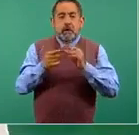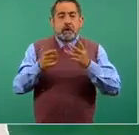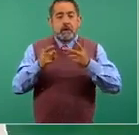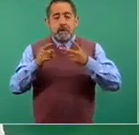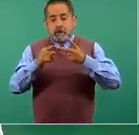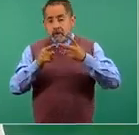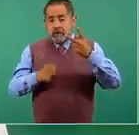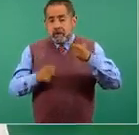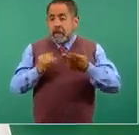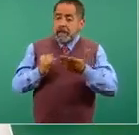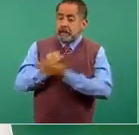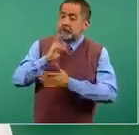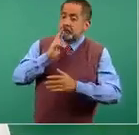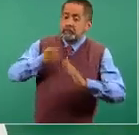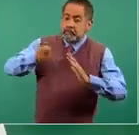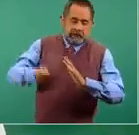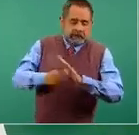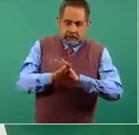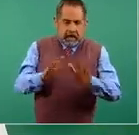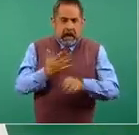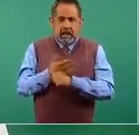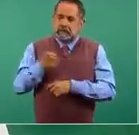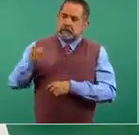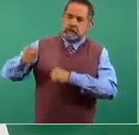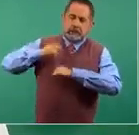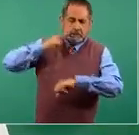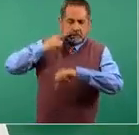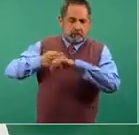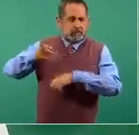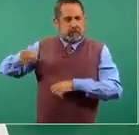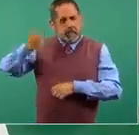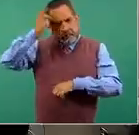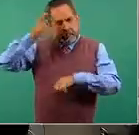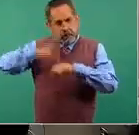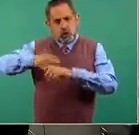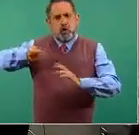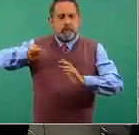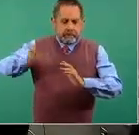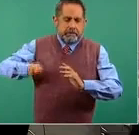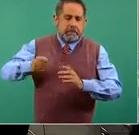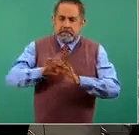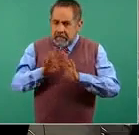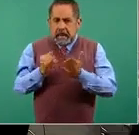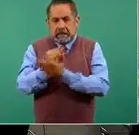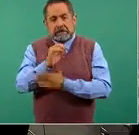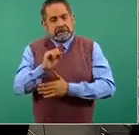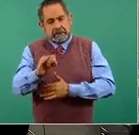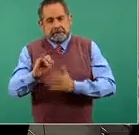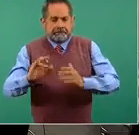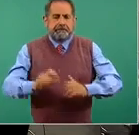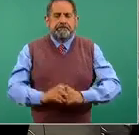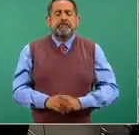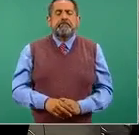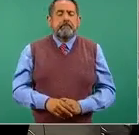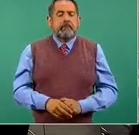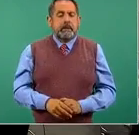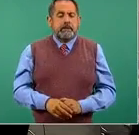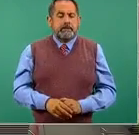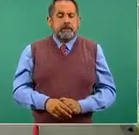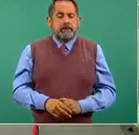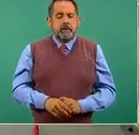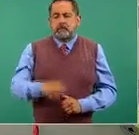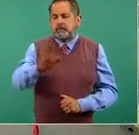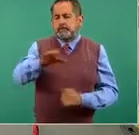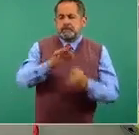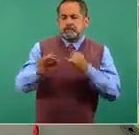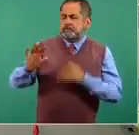estado de resolución hasta que el comisionado Sbarch nos lo indique. Y finalmente, doctor, me comunican